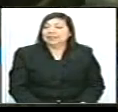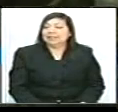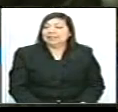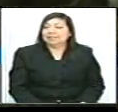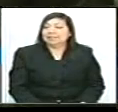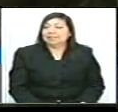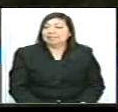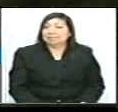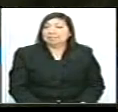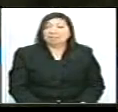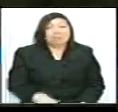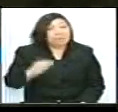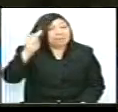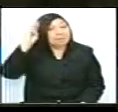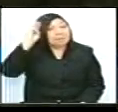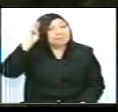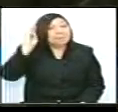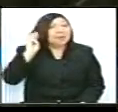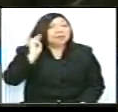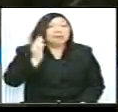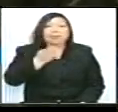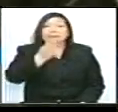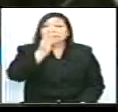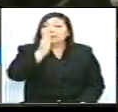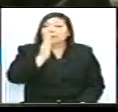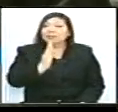Nuestra región Madre de Dios